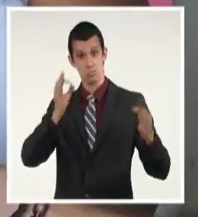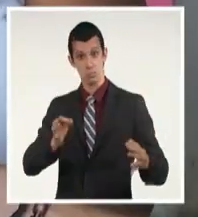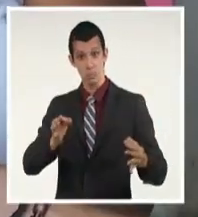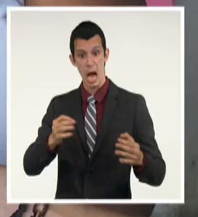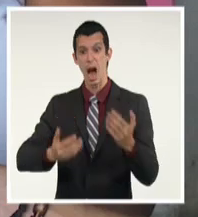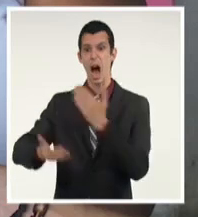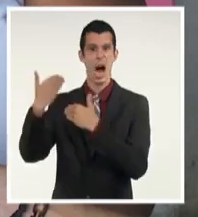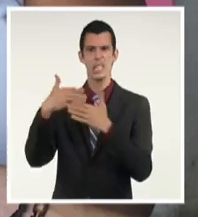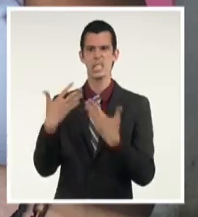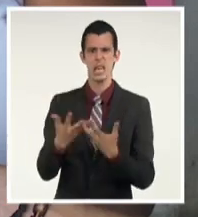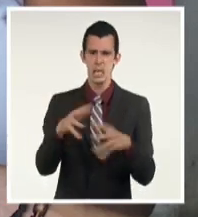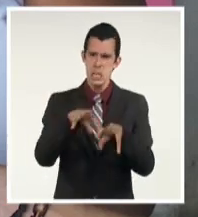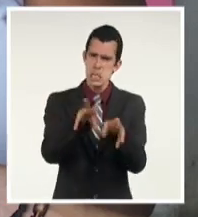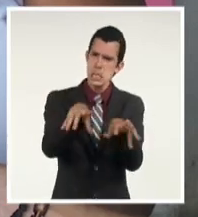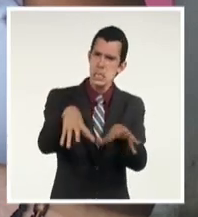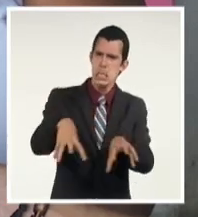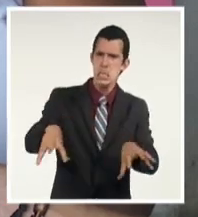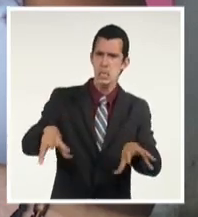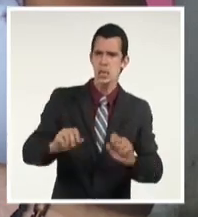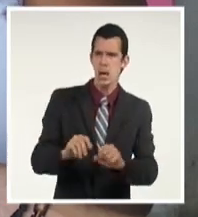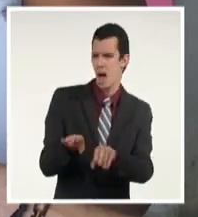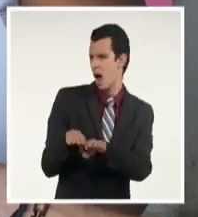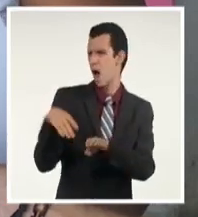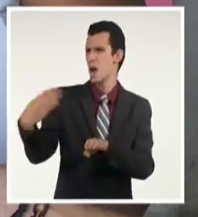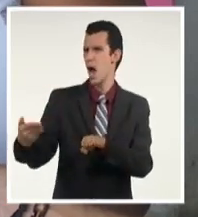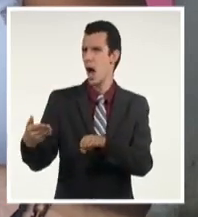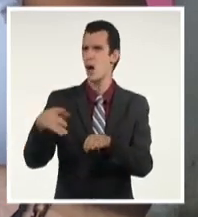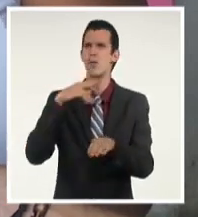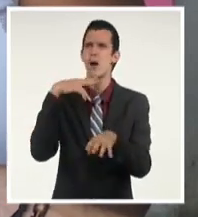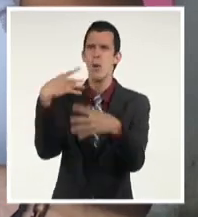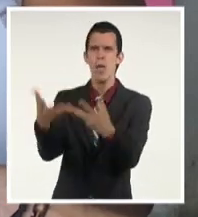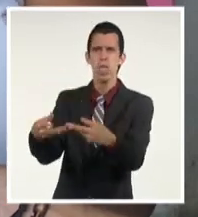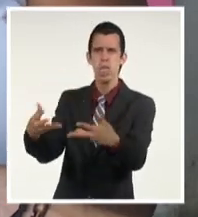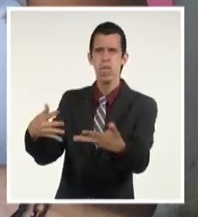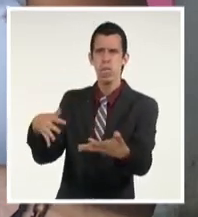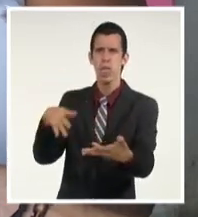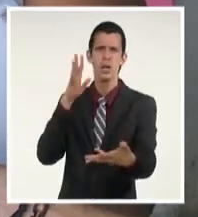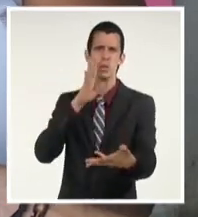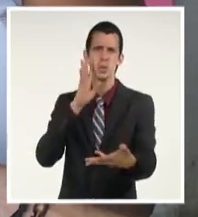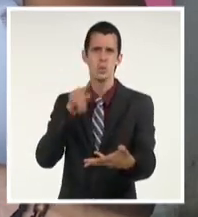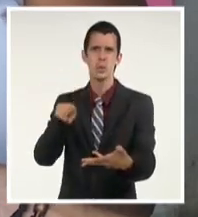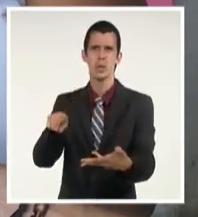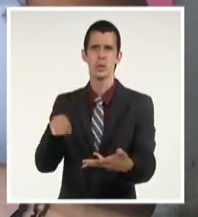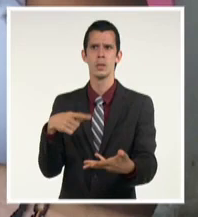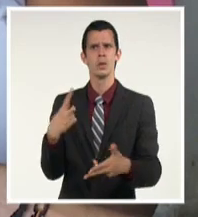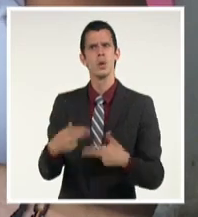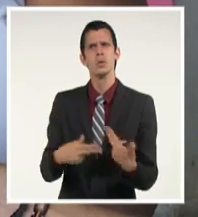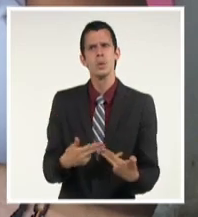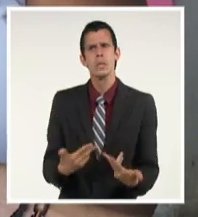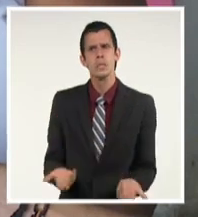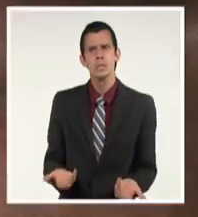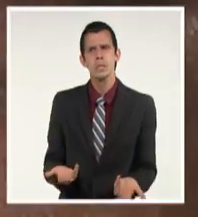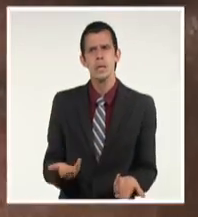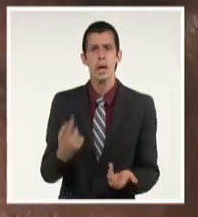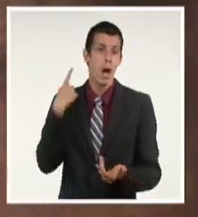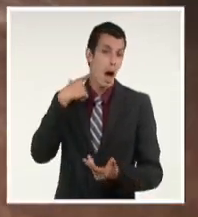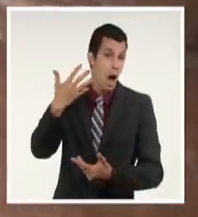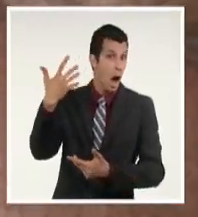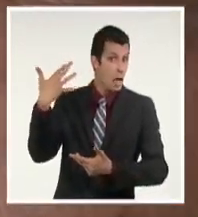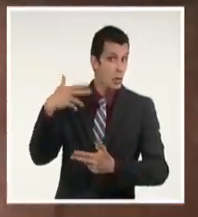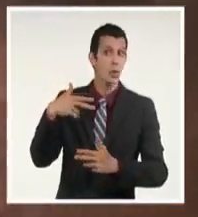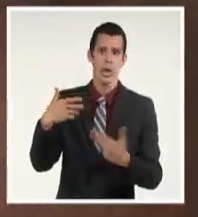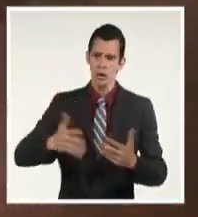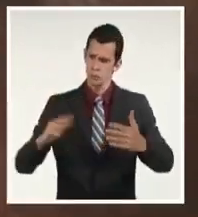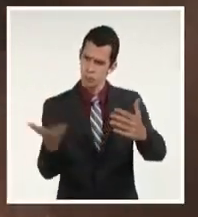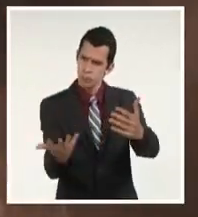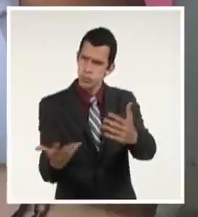otro edificio era una laguna. Y nosotros limpiamos, chapeamos, ordenamos. Lo único que